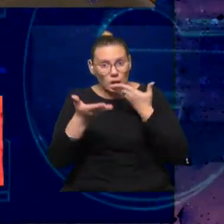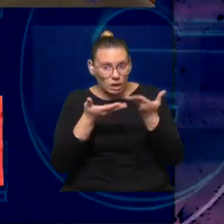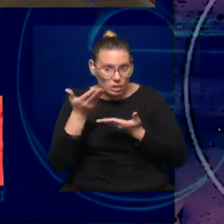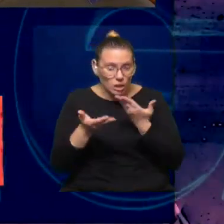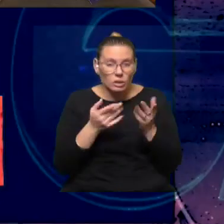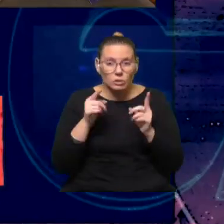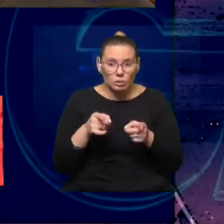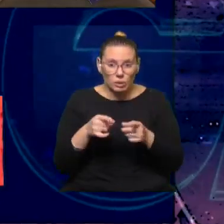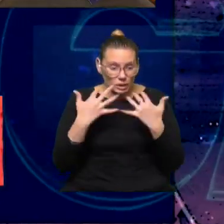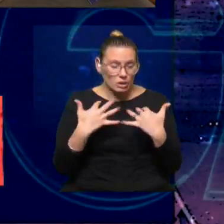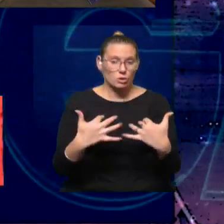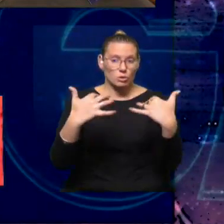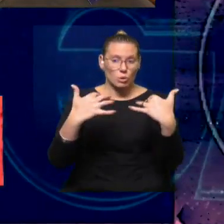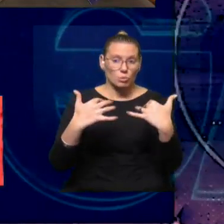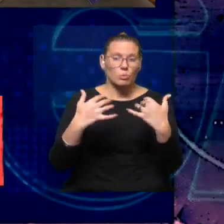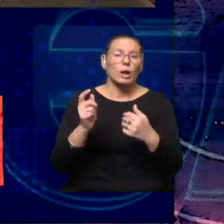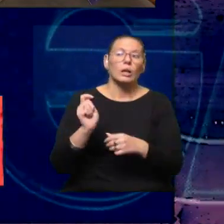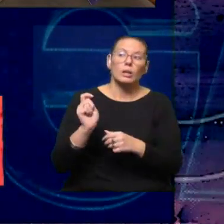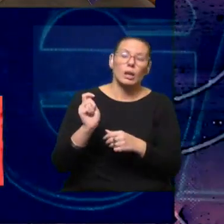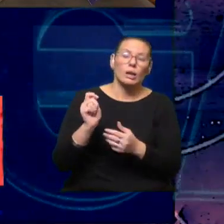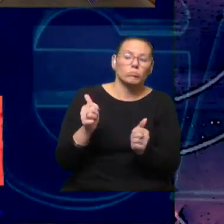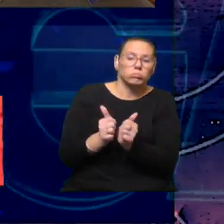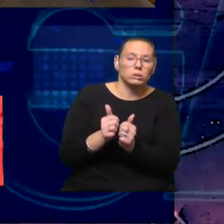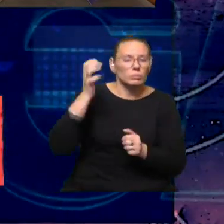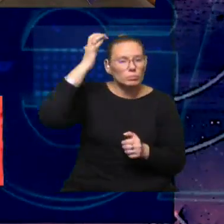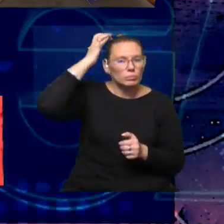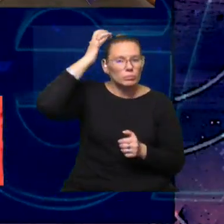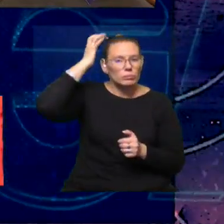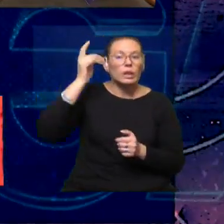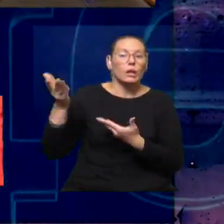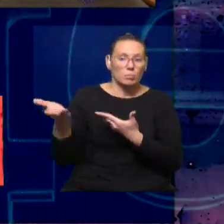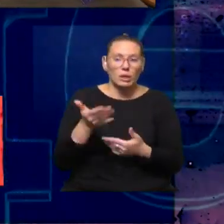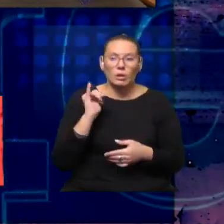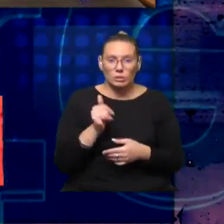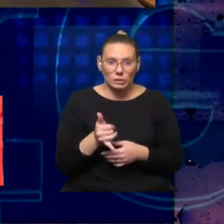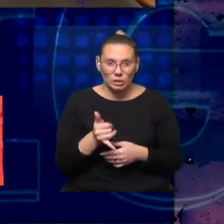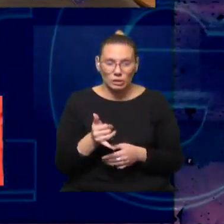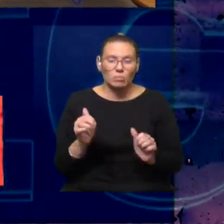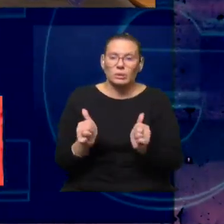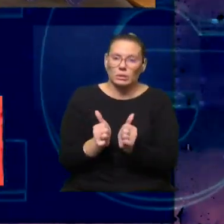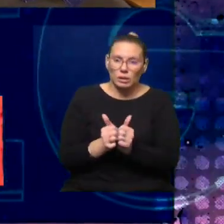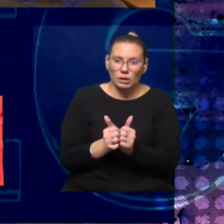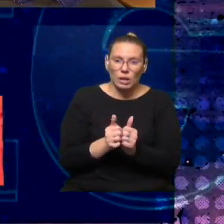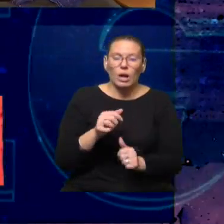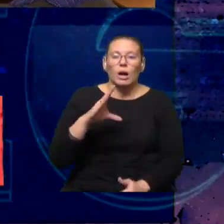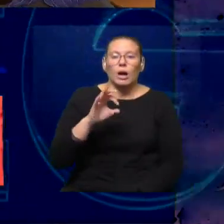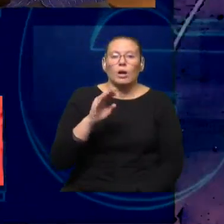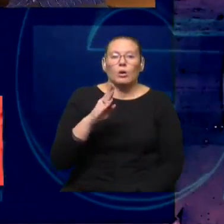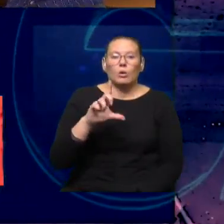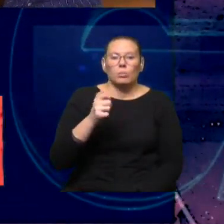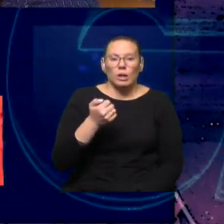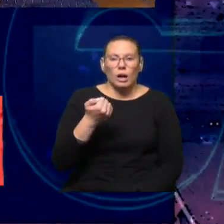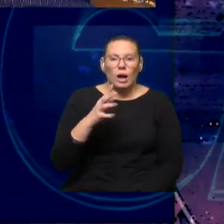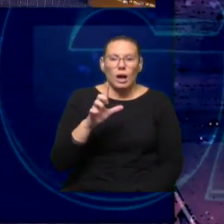en este show quienes te van acompañando van a haber invitados este nos va a estar acompañando el Dúo copla alta que son